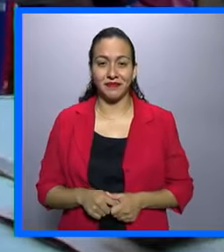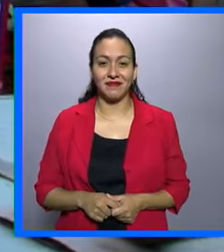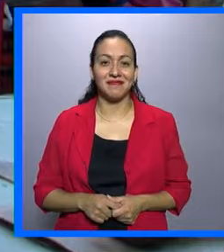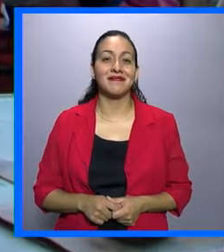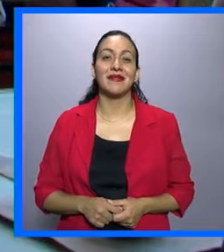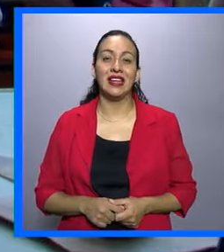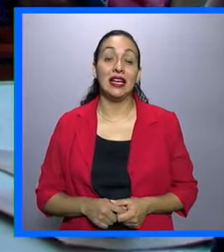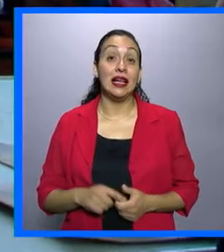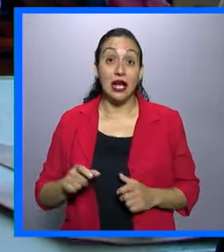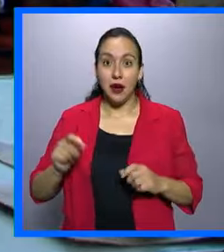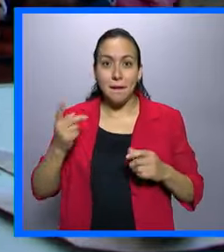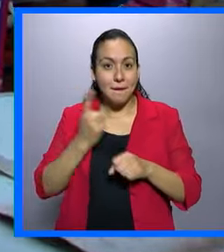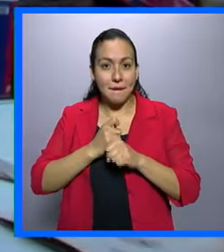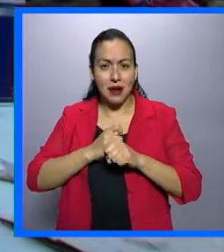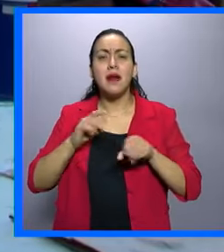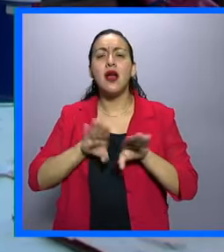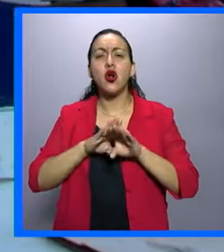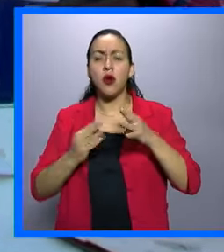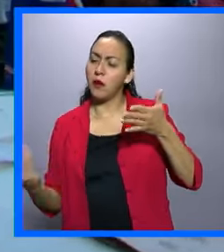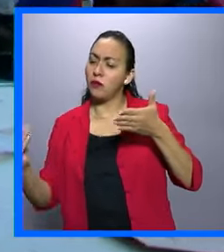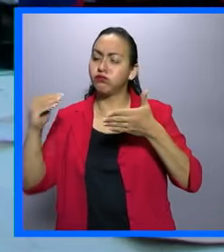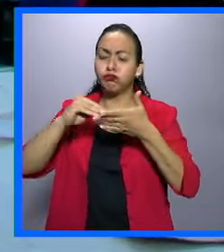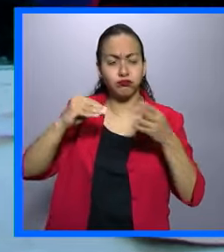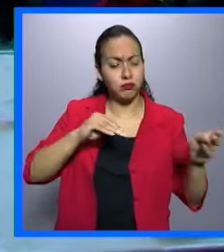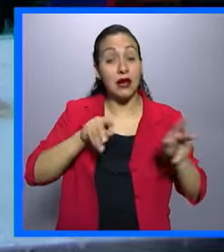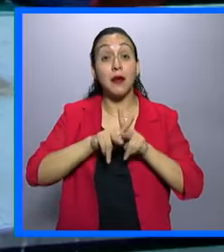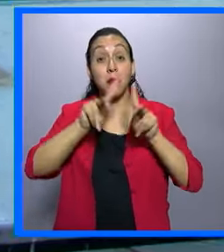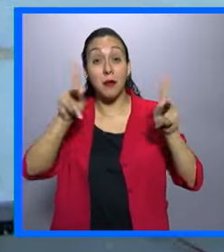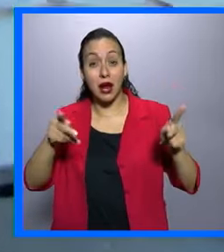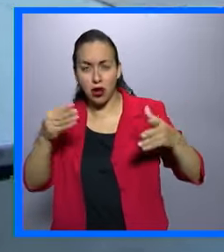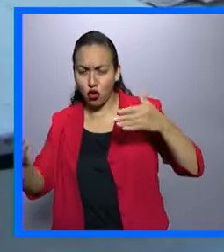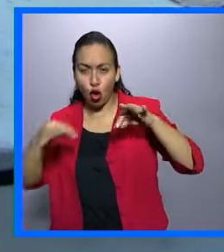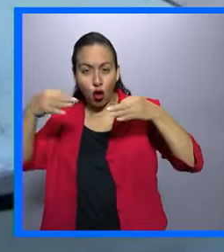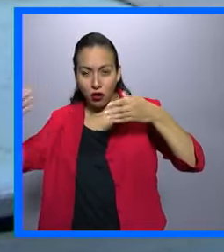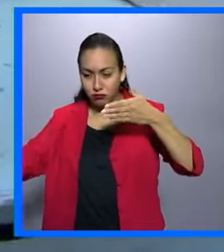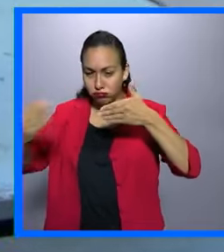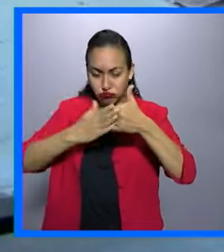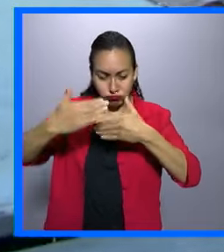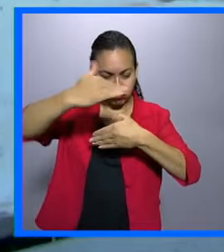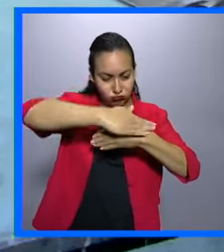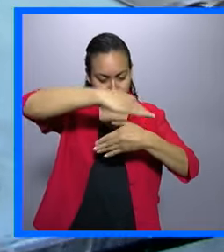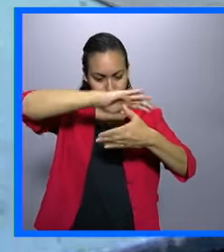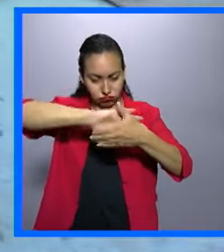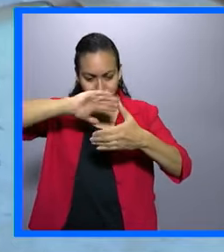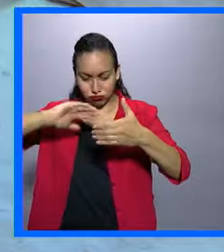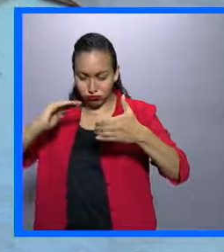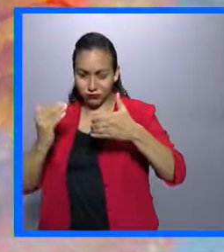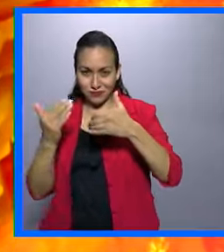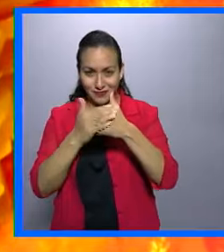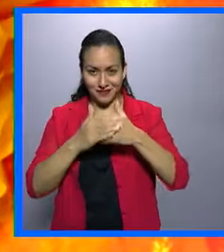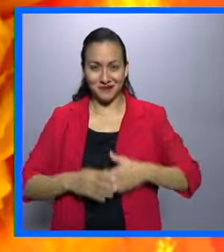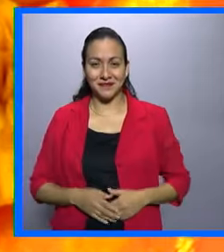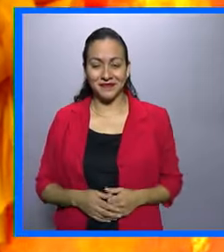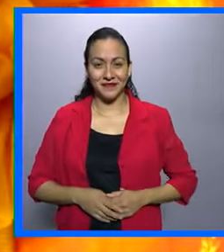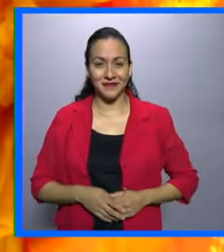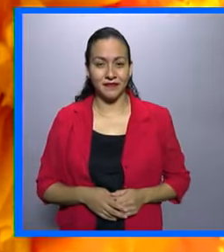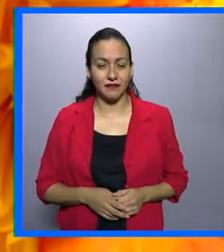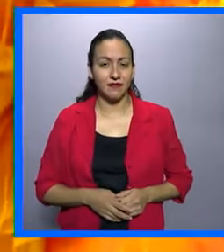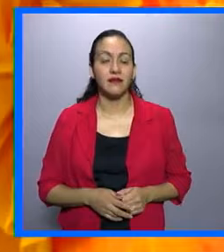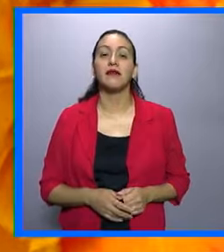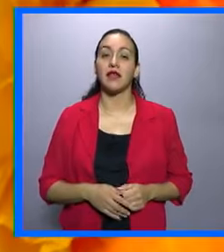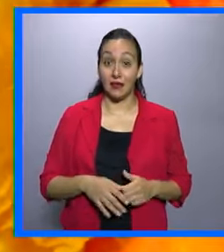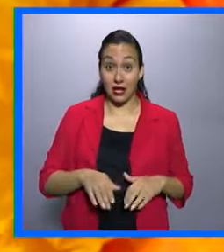Ya que se desmonta, se empieza a pegar otra vez con periódico acá para que ya quede el cráneo en su forma. Detrás del diseño